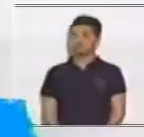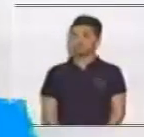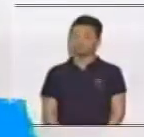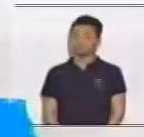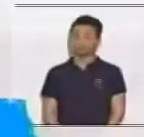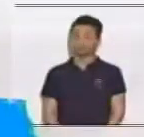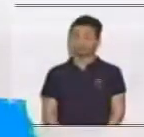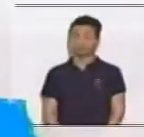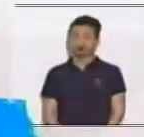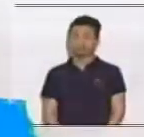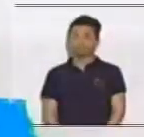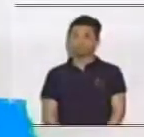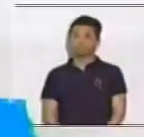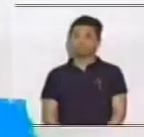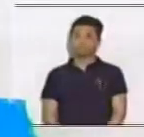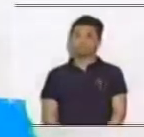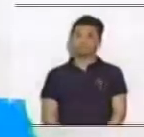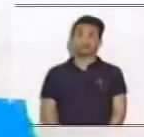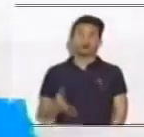escaleno. ¿Y en el otro cuánto había?